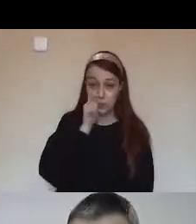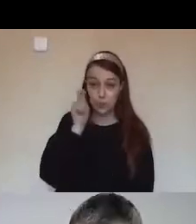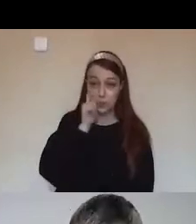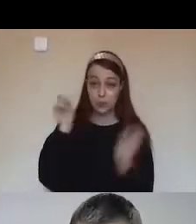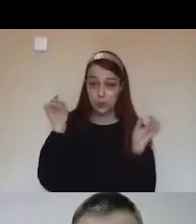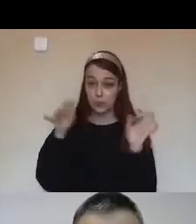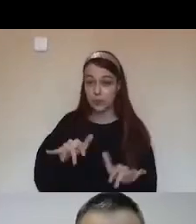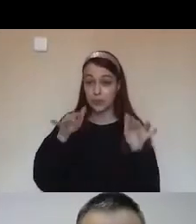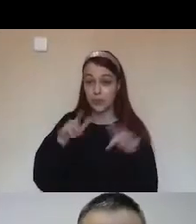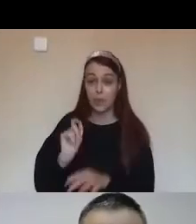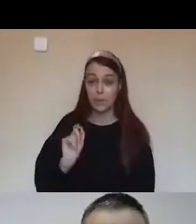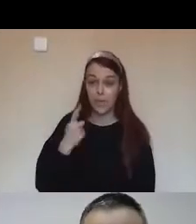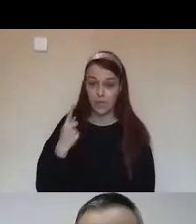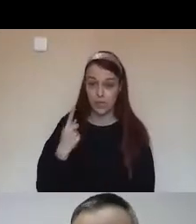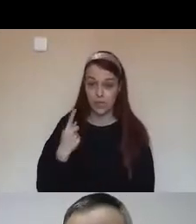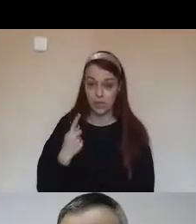Nosotros